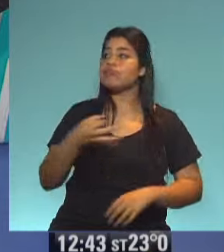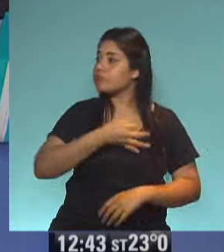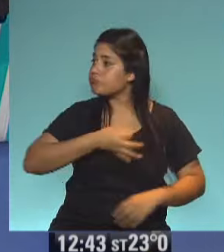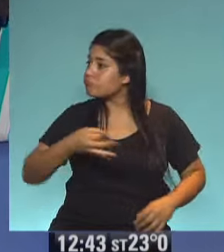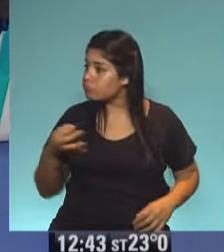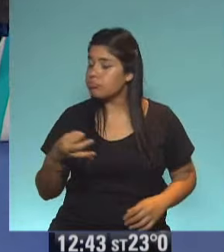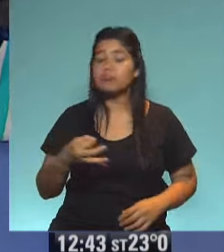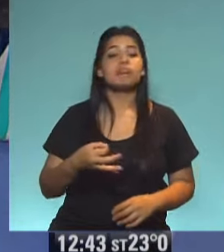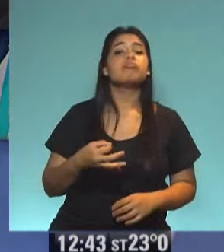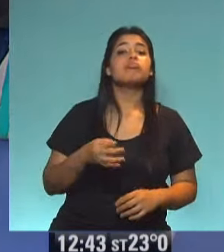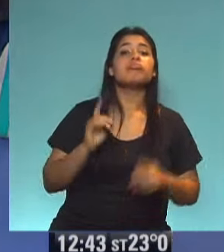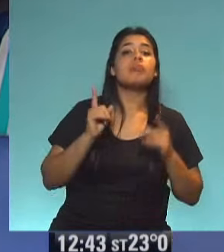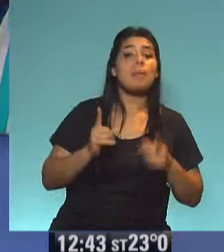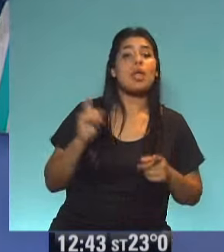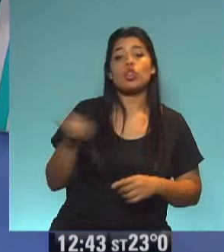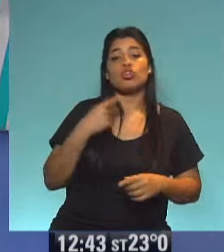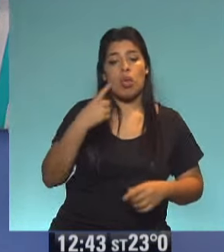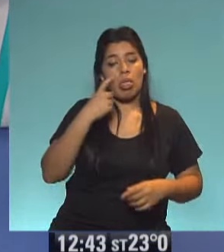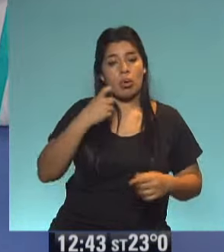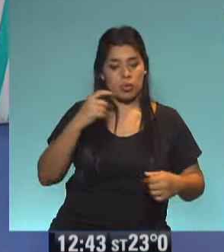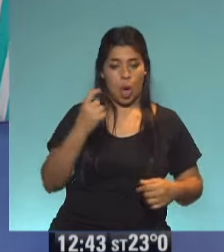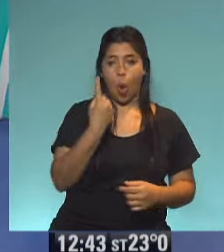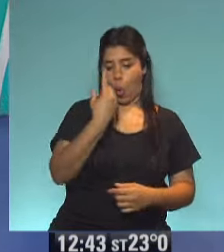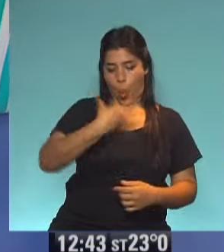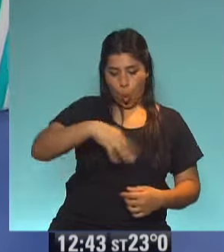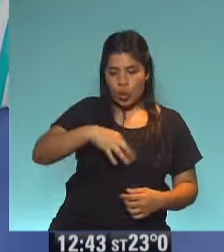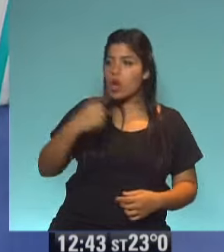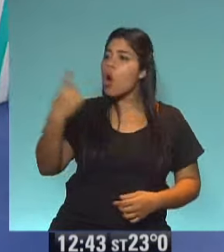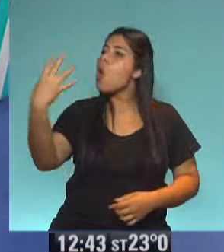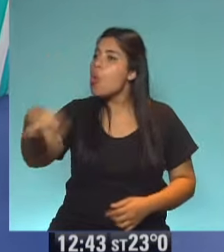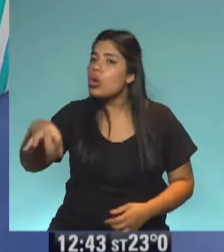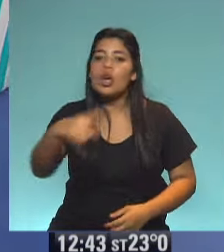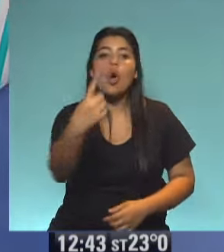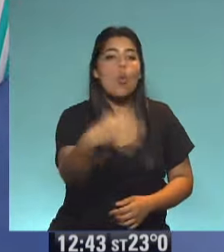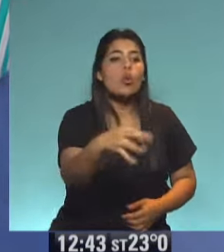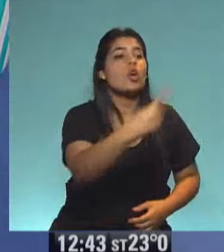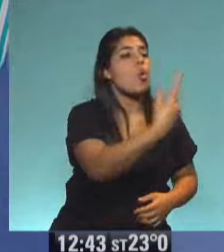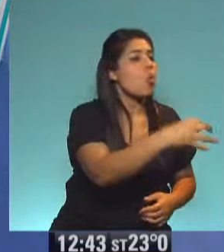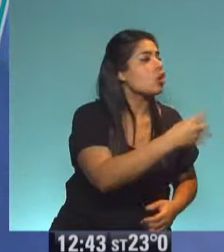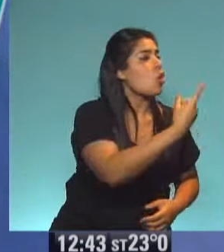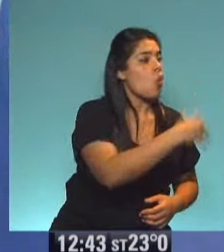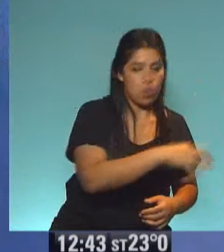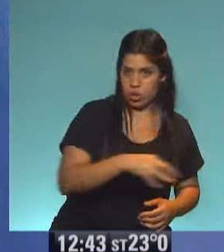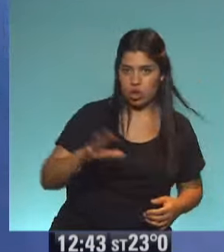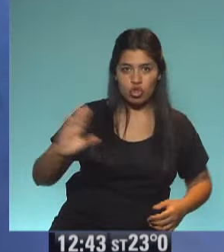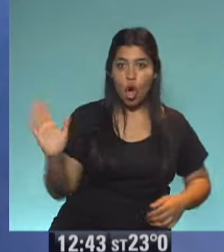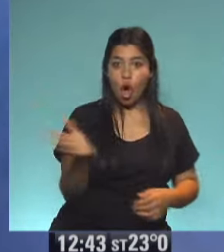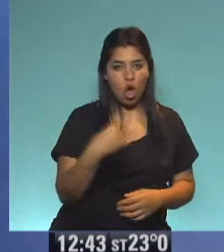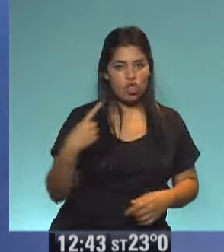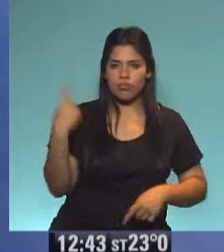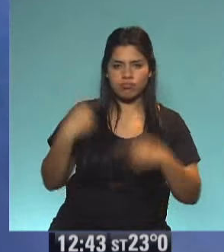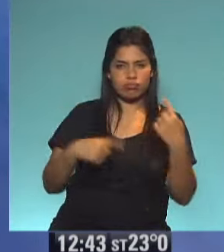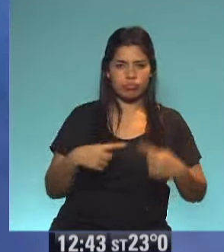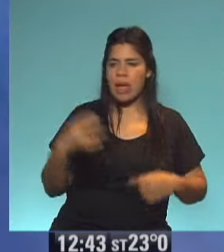Y al sabernos únicos y saber que el otro también es único, podemos, como decía, como dice siempre